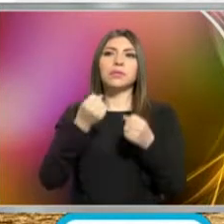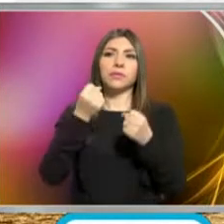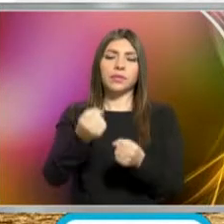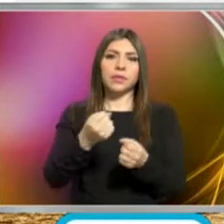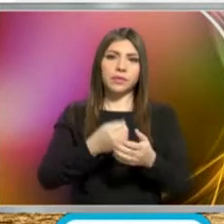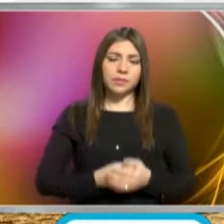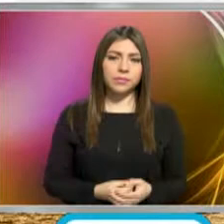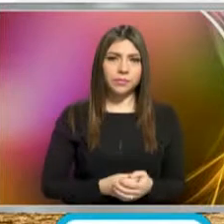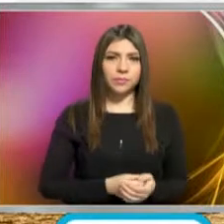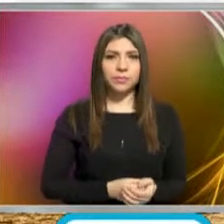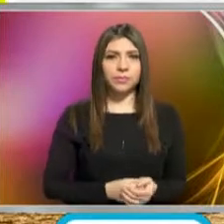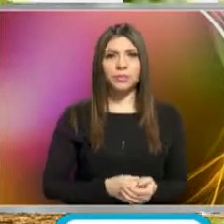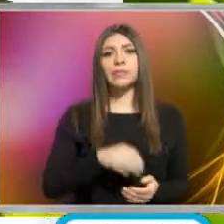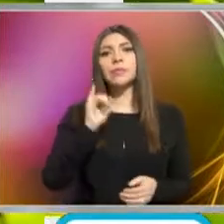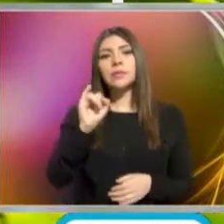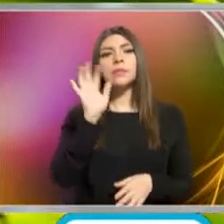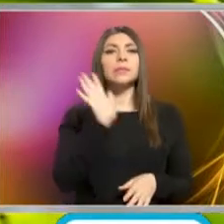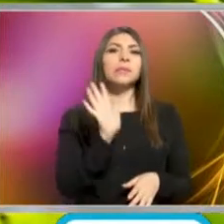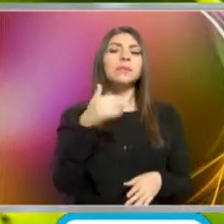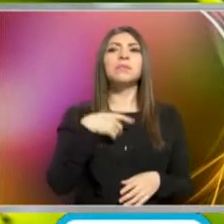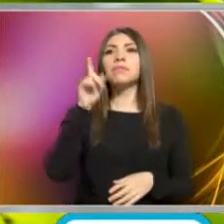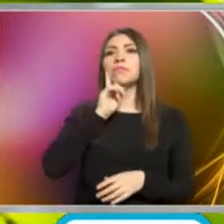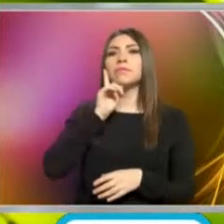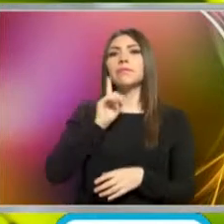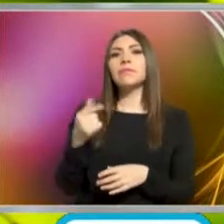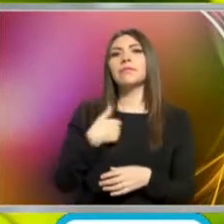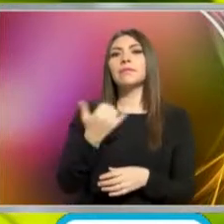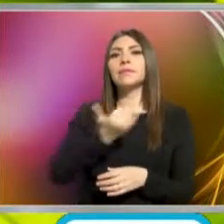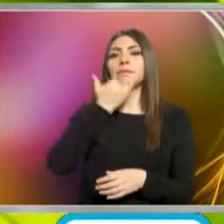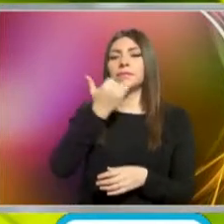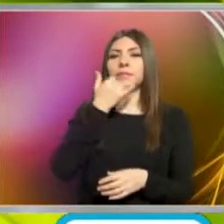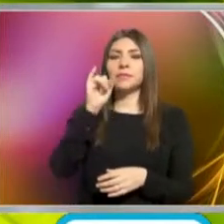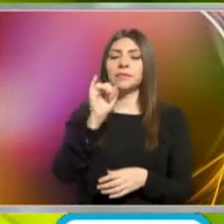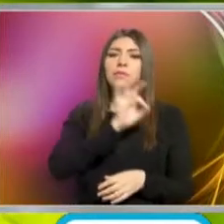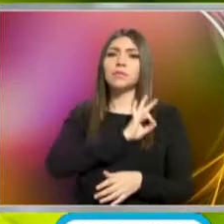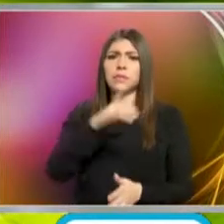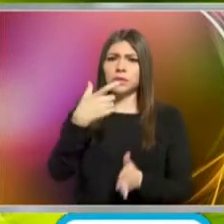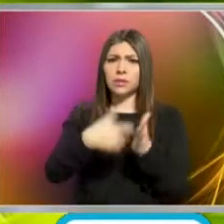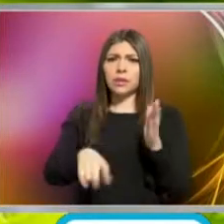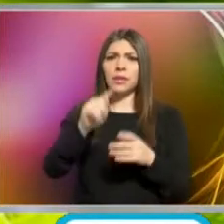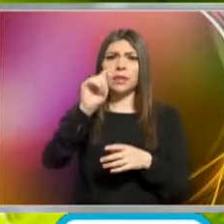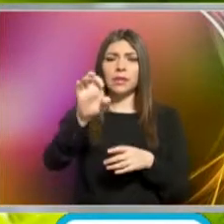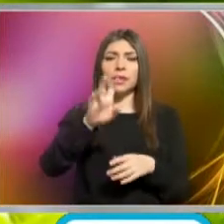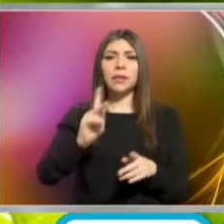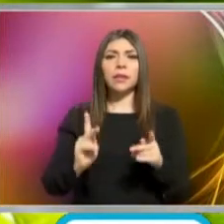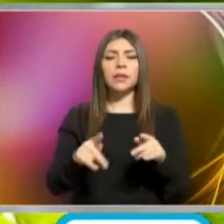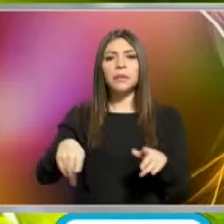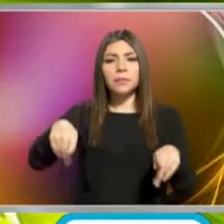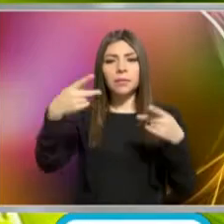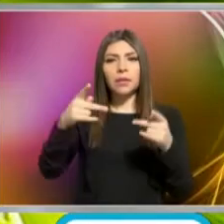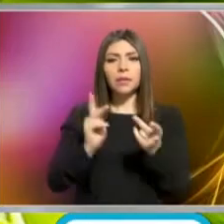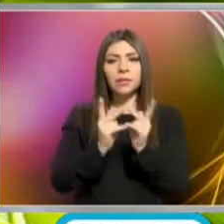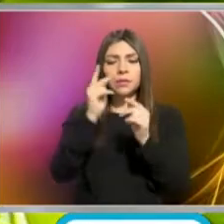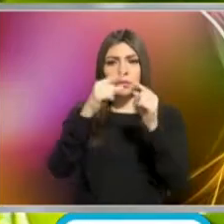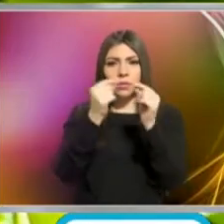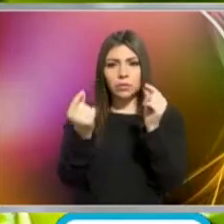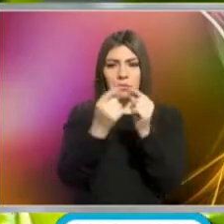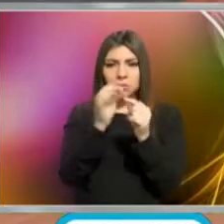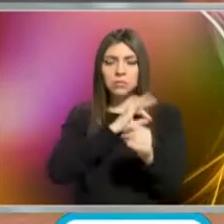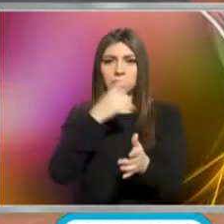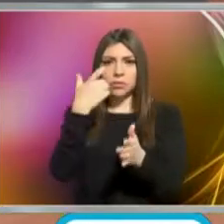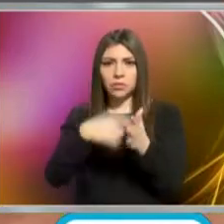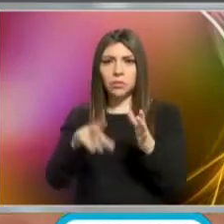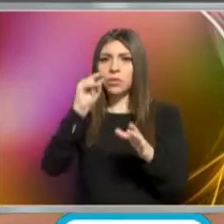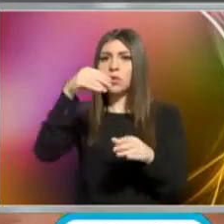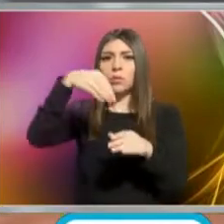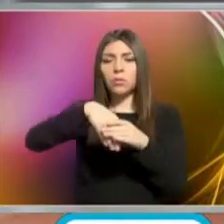cometido. Oye, puede ser eso. ¿Será mejor comprar, porque he visto que venden el té verde con las hojitas, no las bolsitas? Así es. O sea, ¿será mejor comprar